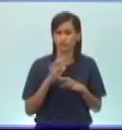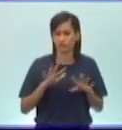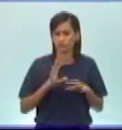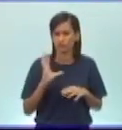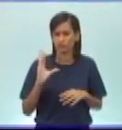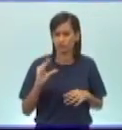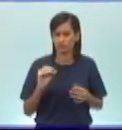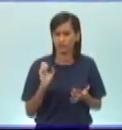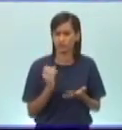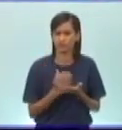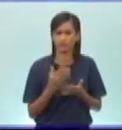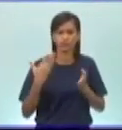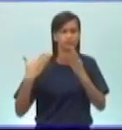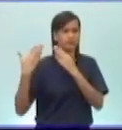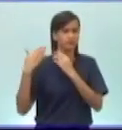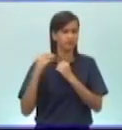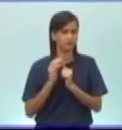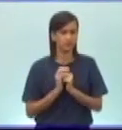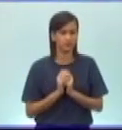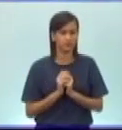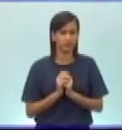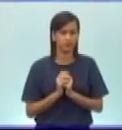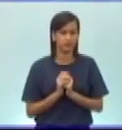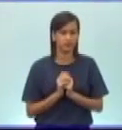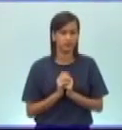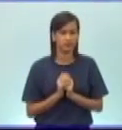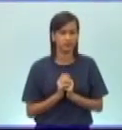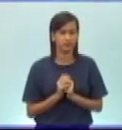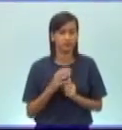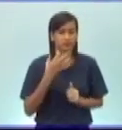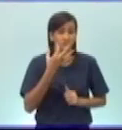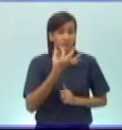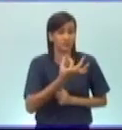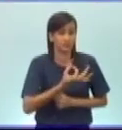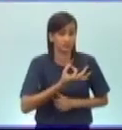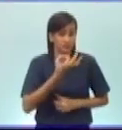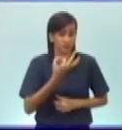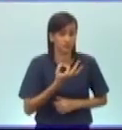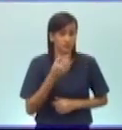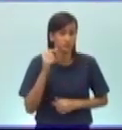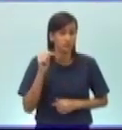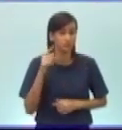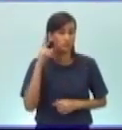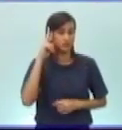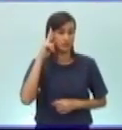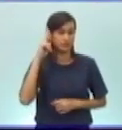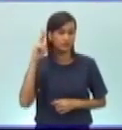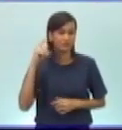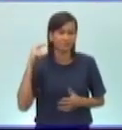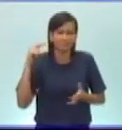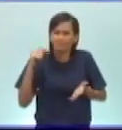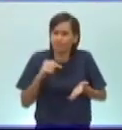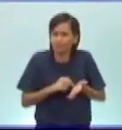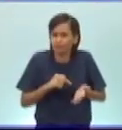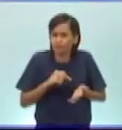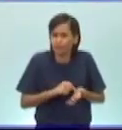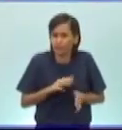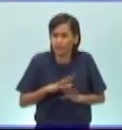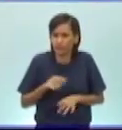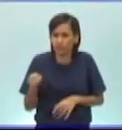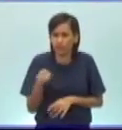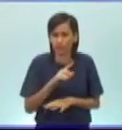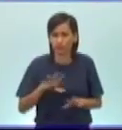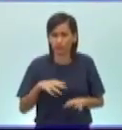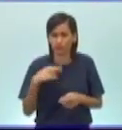anteriores. En otras emisiones televisivas explicamos esto. Para recordarlo, insistimos, porque ya ustedes lo trabajaron en